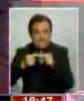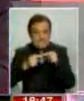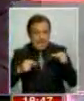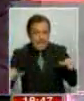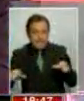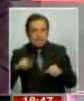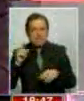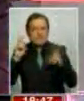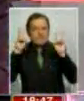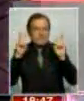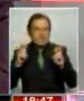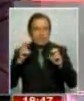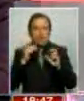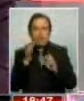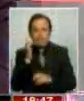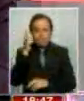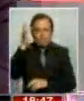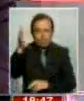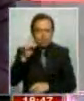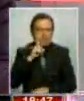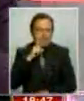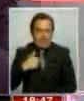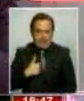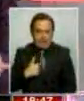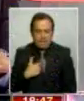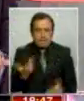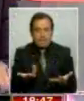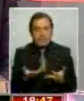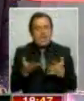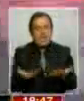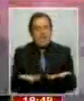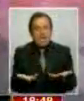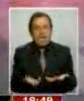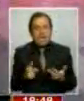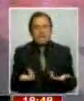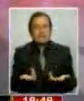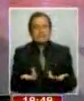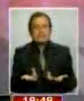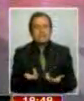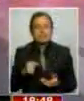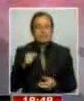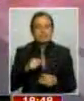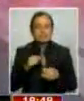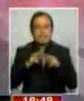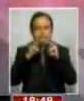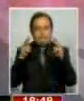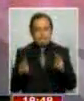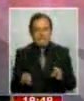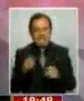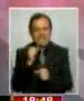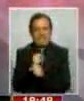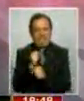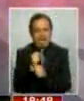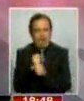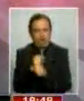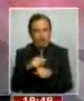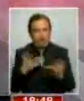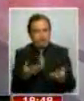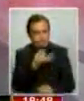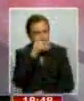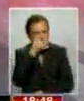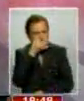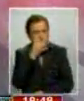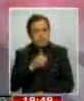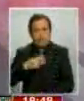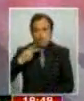hablar respecto, digamos, de las proyecciones que tenemos. Sin embargo, ¿qué es lo que está ocurriendo hoy día, digamos, con el mercado, digamos, del trabajo? Que hemos tenido una